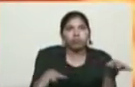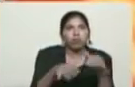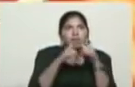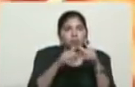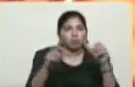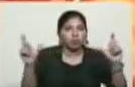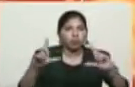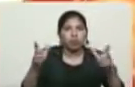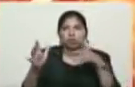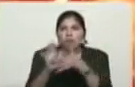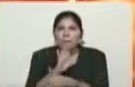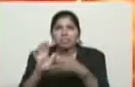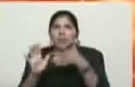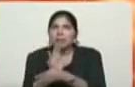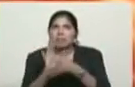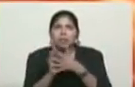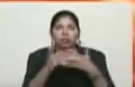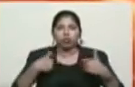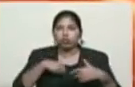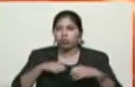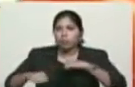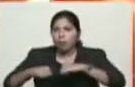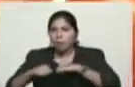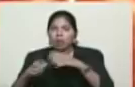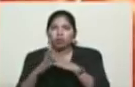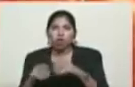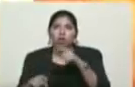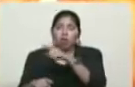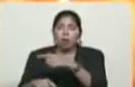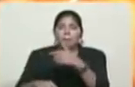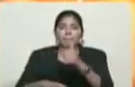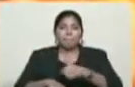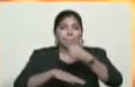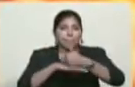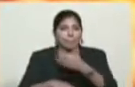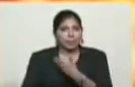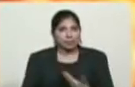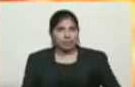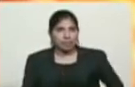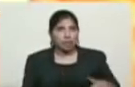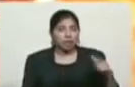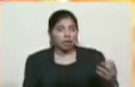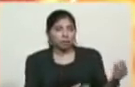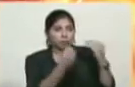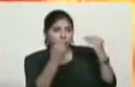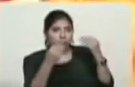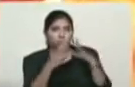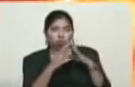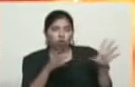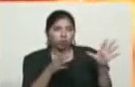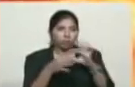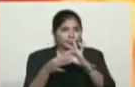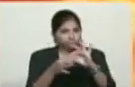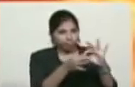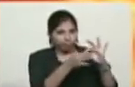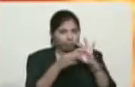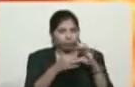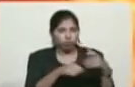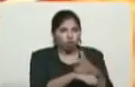avanzando por las acciones que nuestro presidente nicolás maduro nos ha instruido gobierno bolivariano